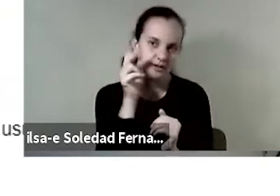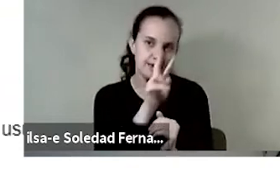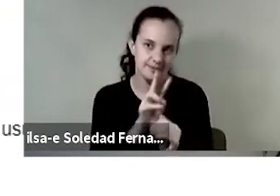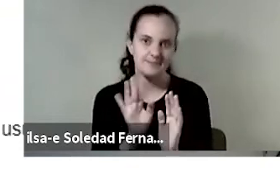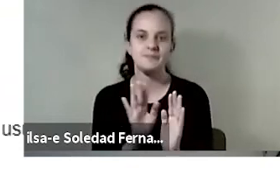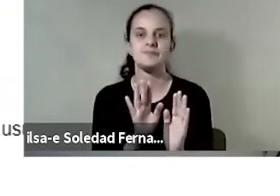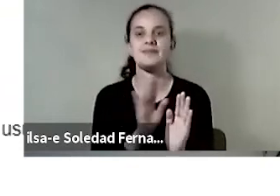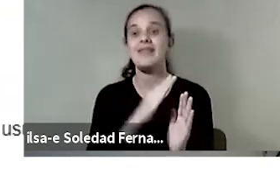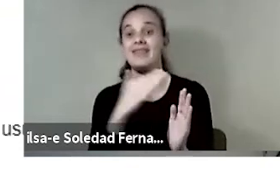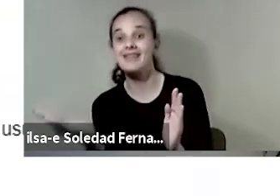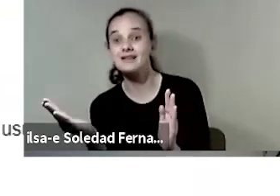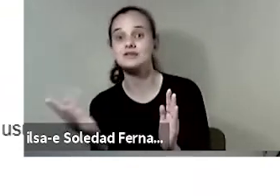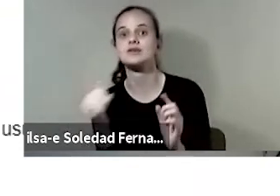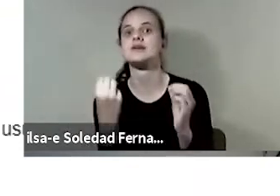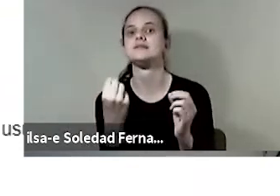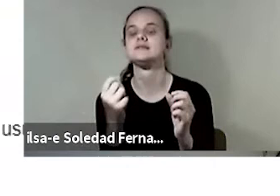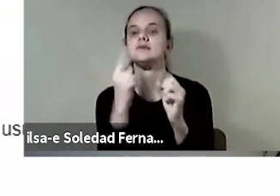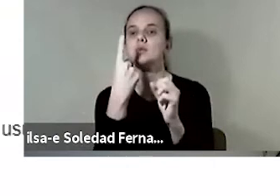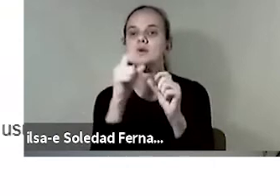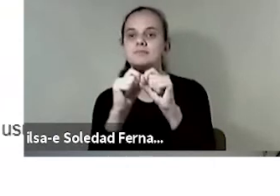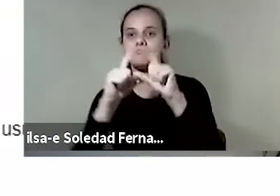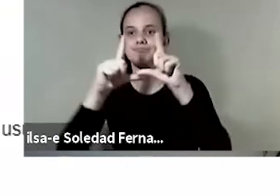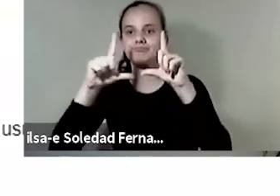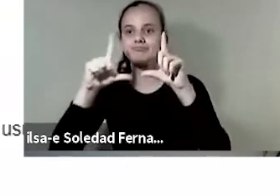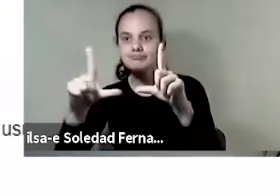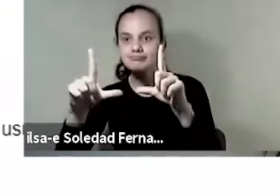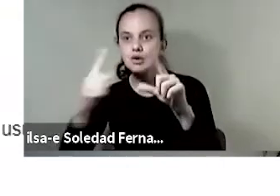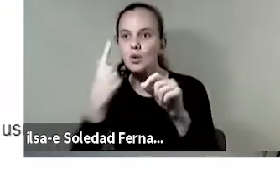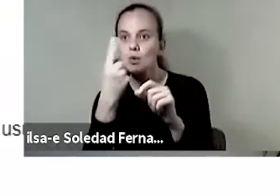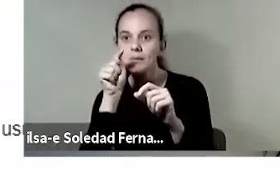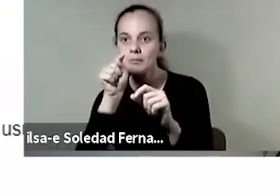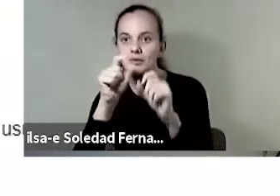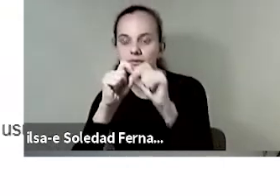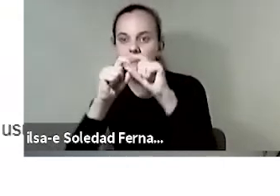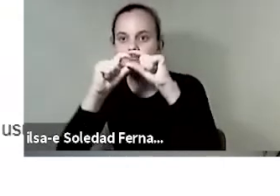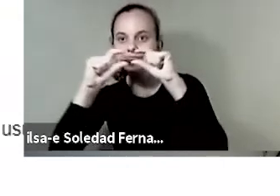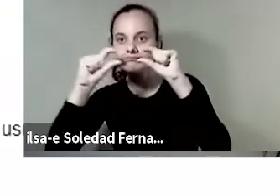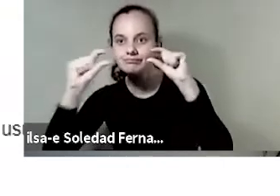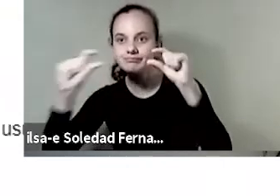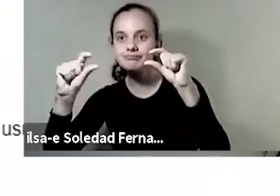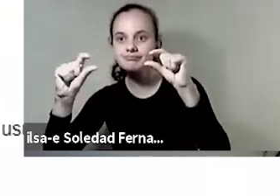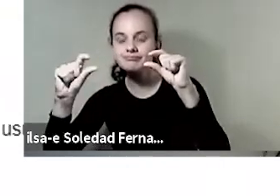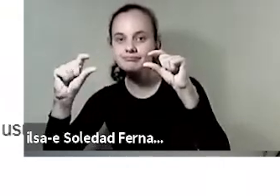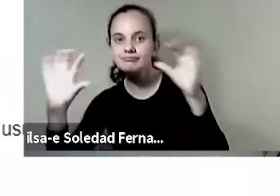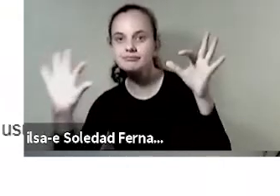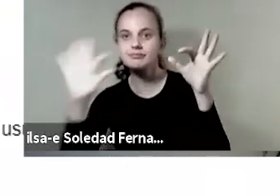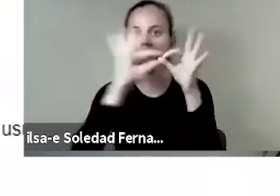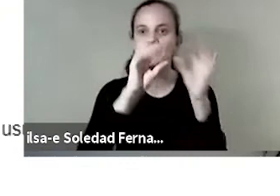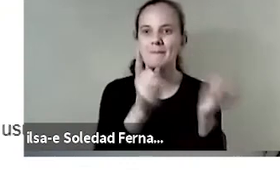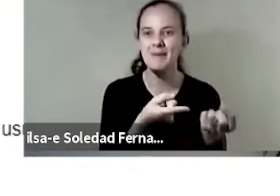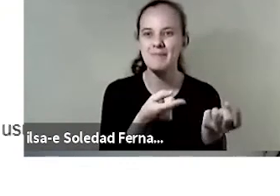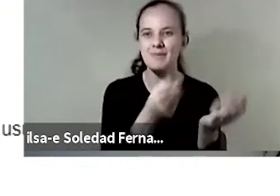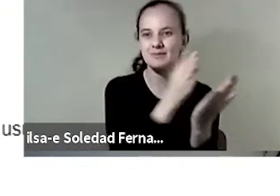está diciendo, es lo primero que van a escuchar con el lector de pantalla, y del lado derecho lo único que les muestro es, por ejemplo,